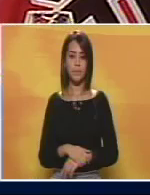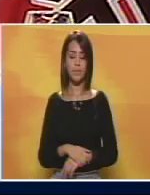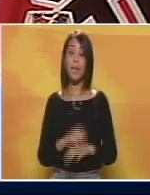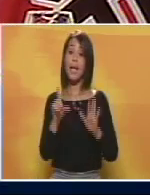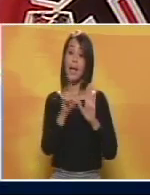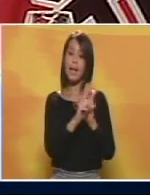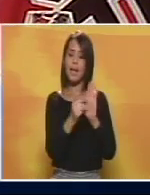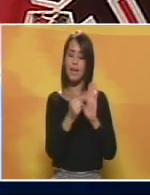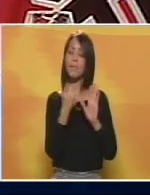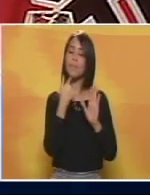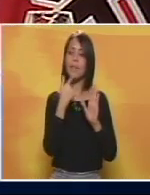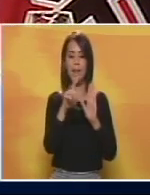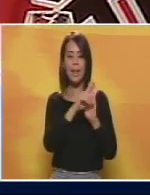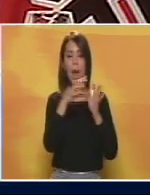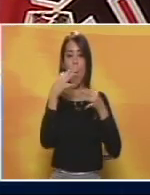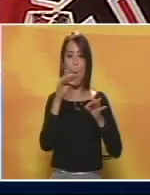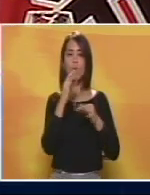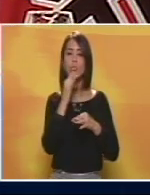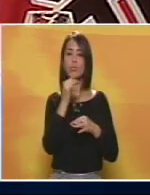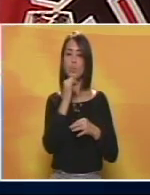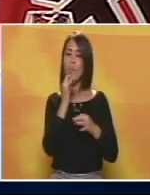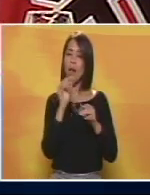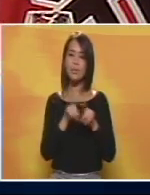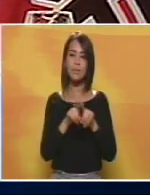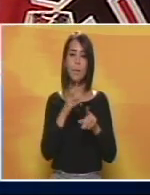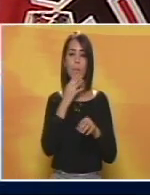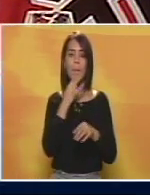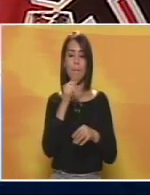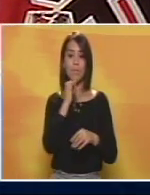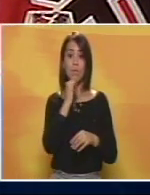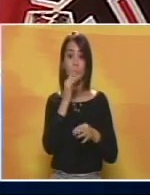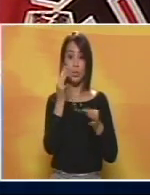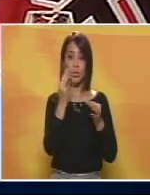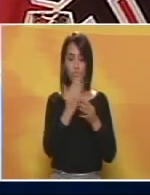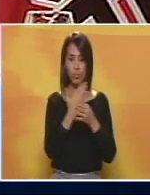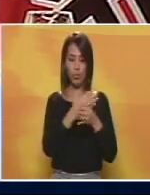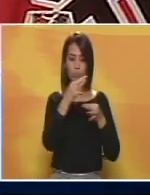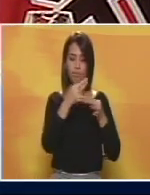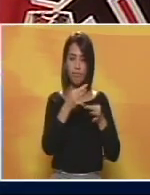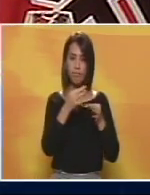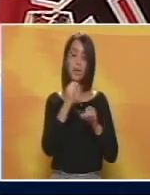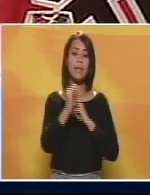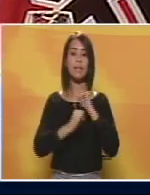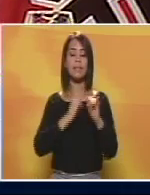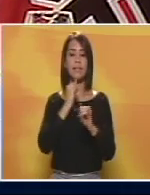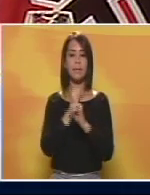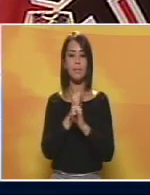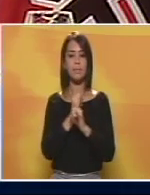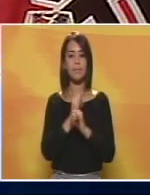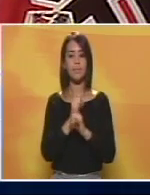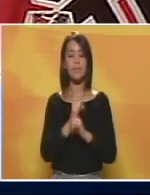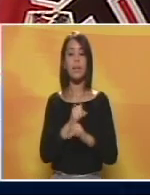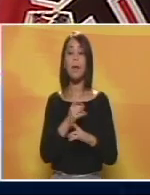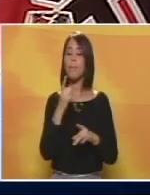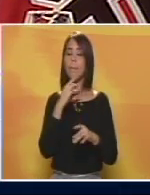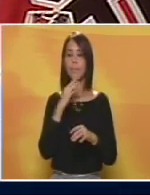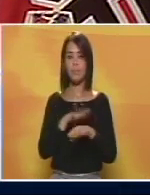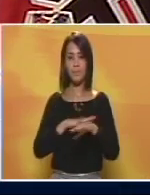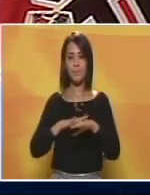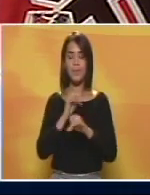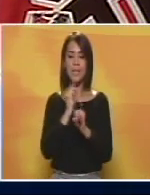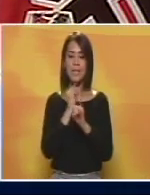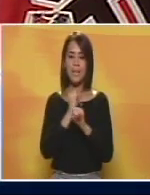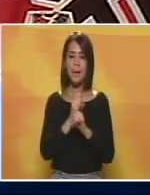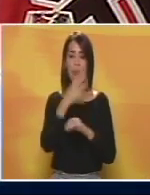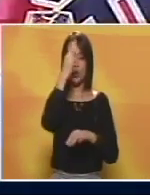Gaceta Oficial Digital, que va a estar en el sitio oficial del Consejo Nacional